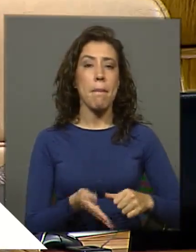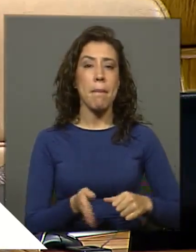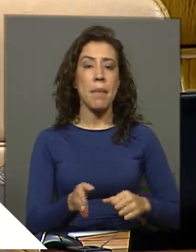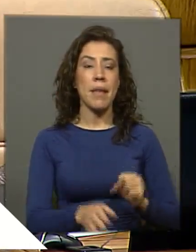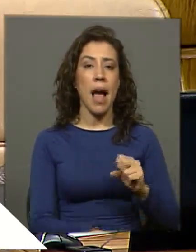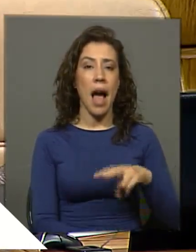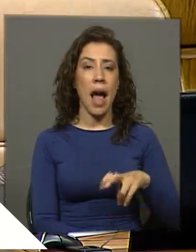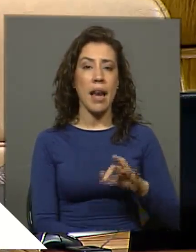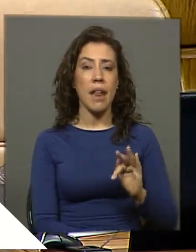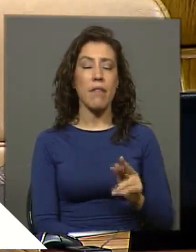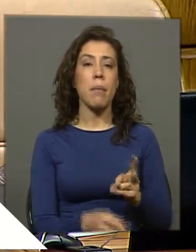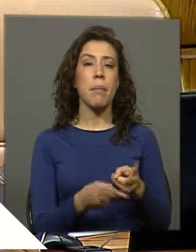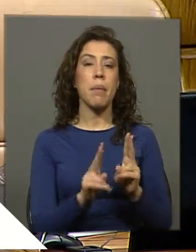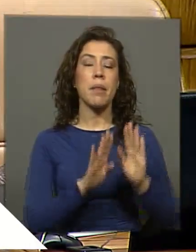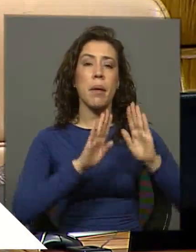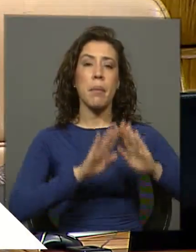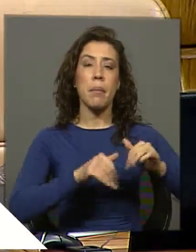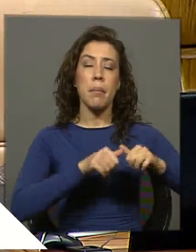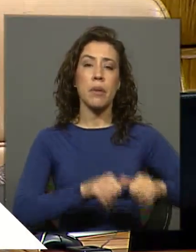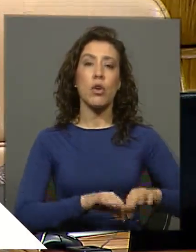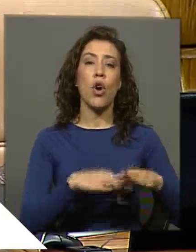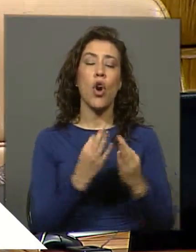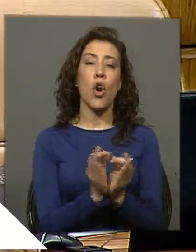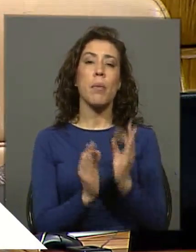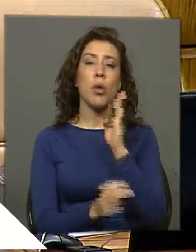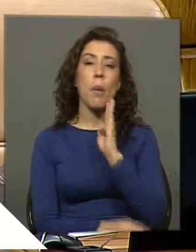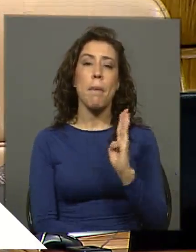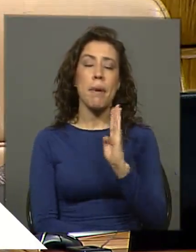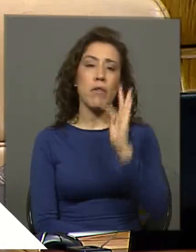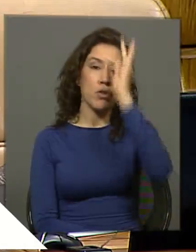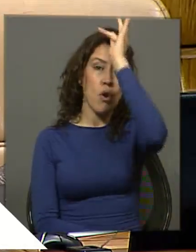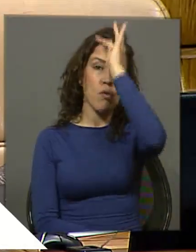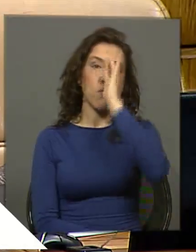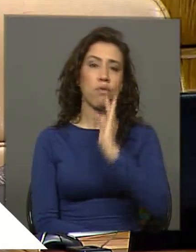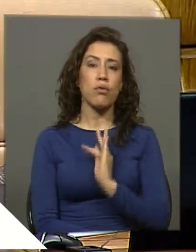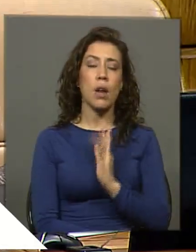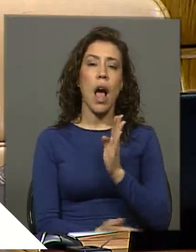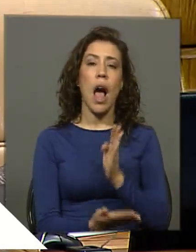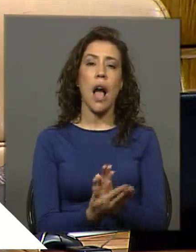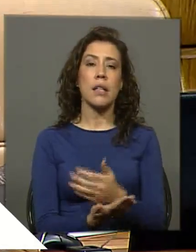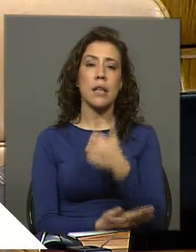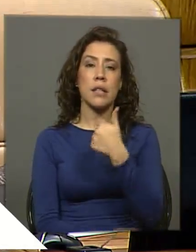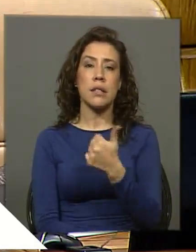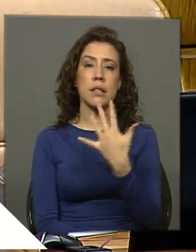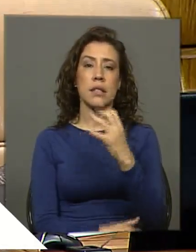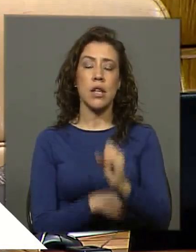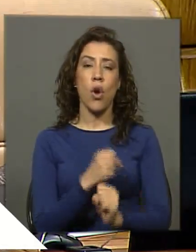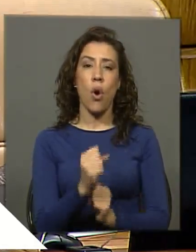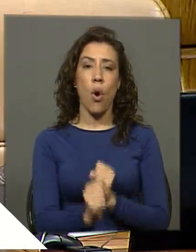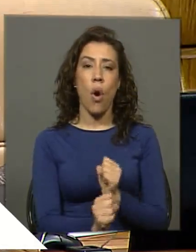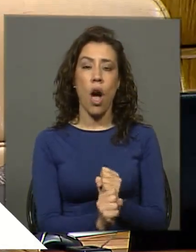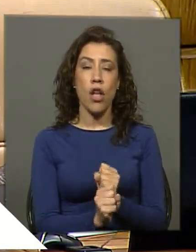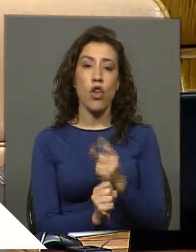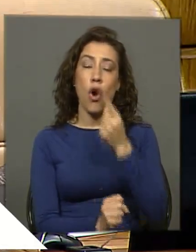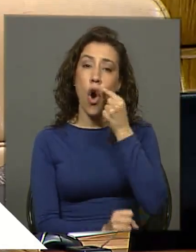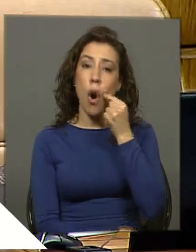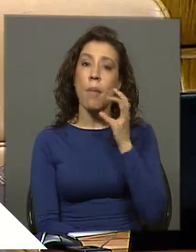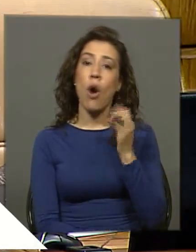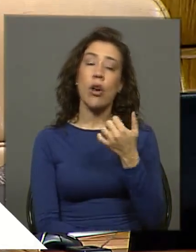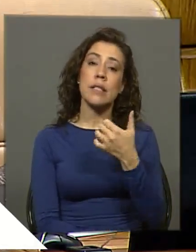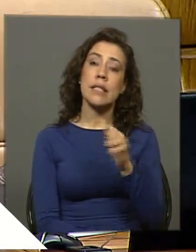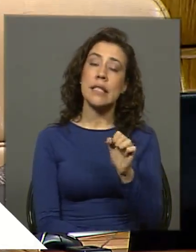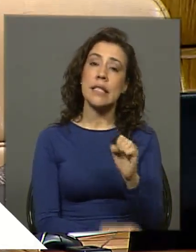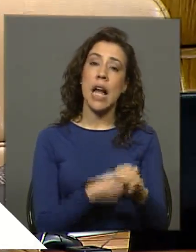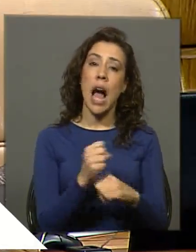permitiéndole una mantención total de los beneficios a los funcionarios hasta los 65 años de edad en el caso de los hombres o 60